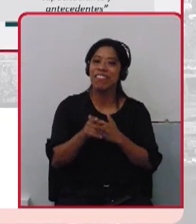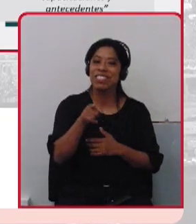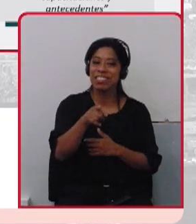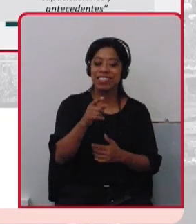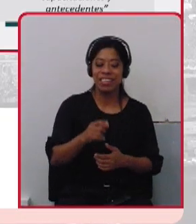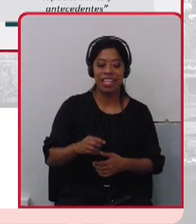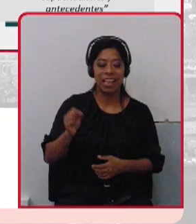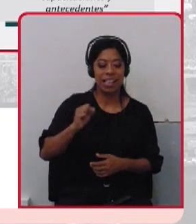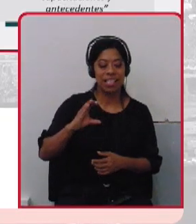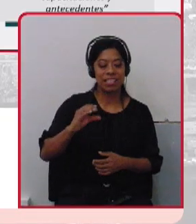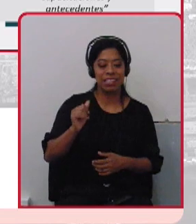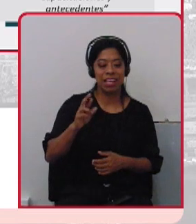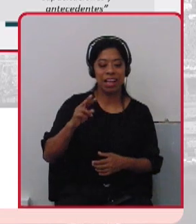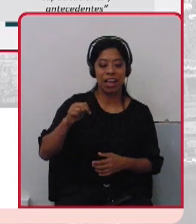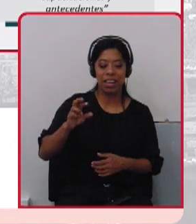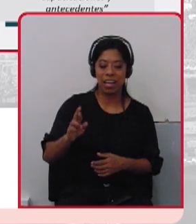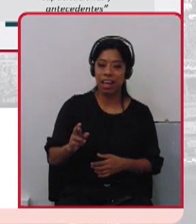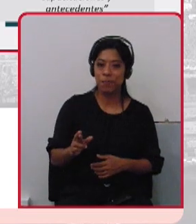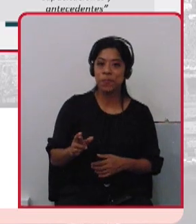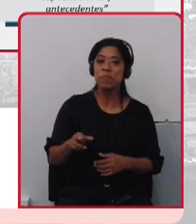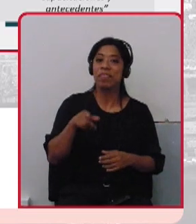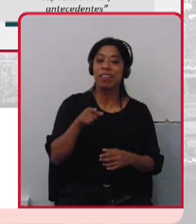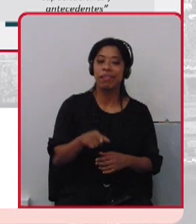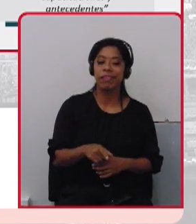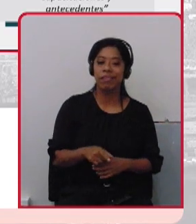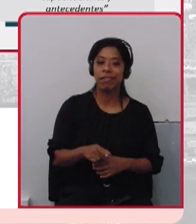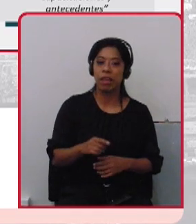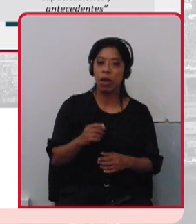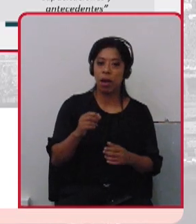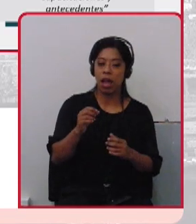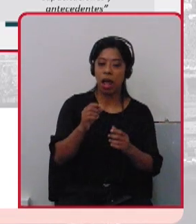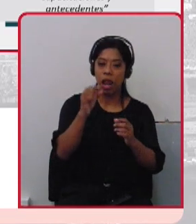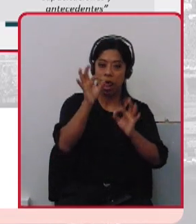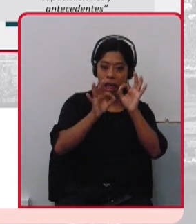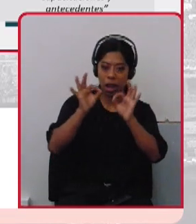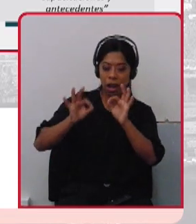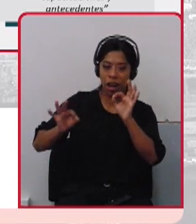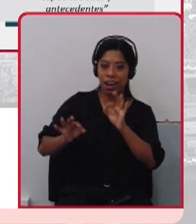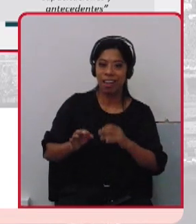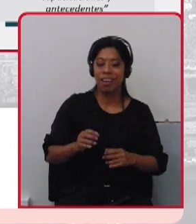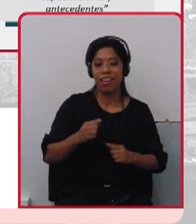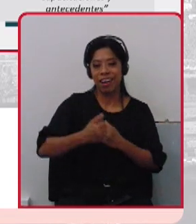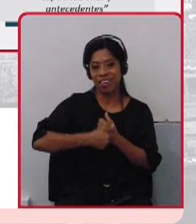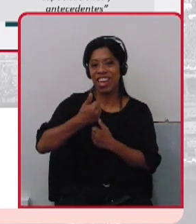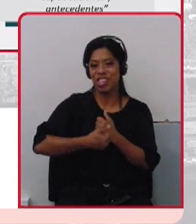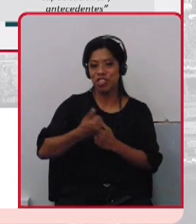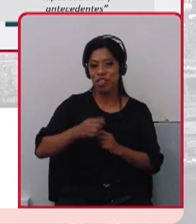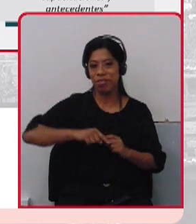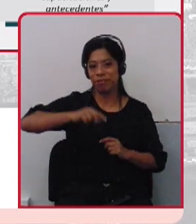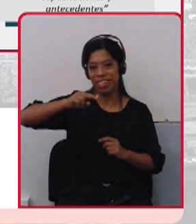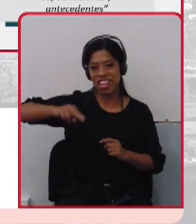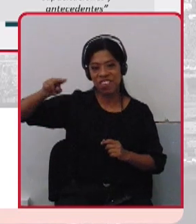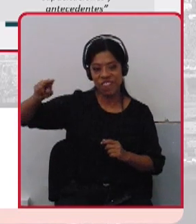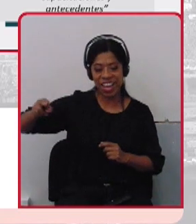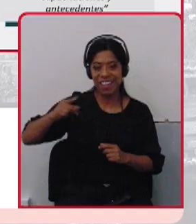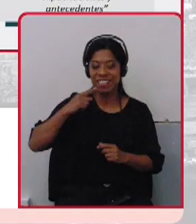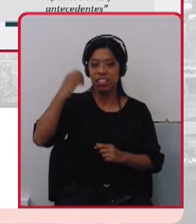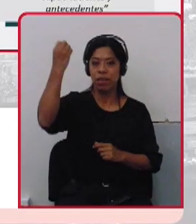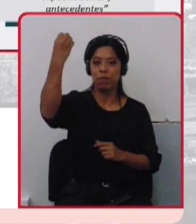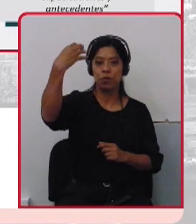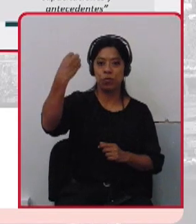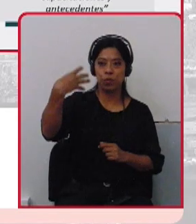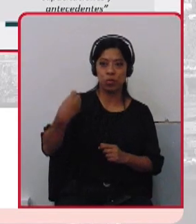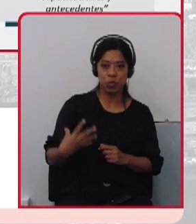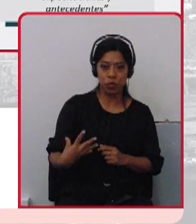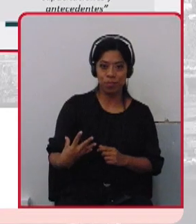ahí, más nos da, con el algoritmo que tenemos, un nivel de riesgo y nos puede lanzar un semáforo ahí, como